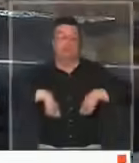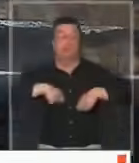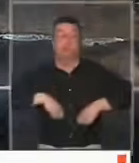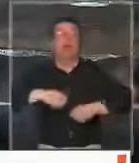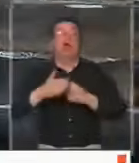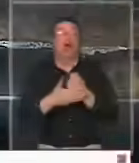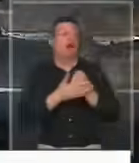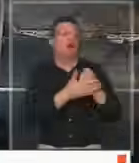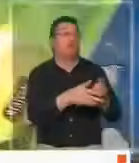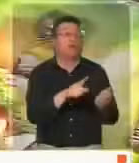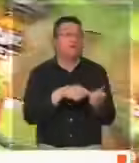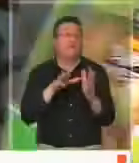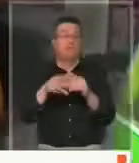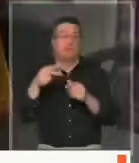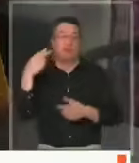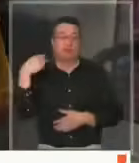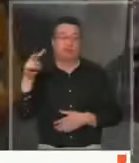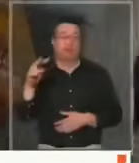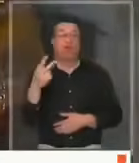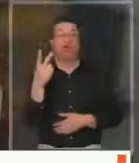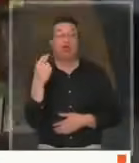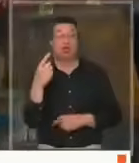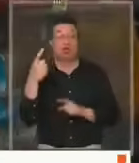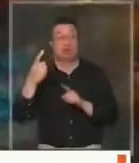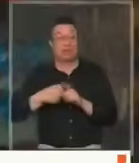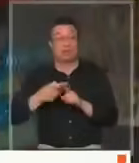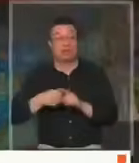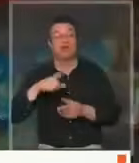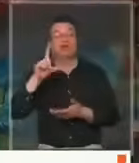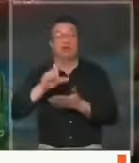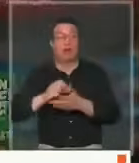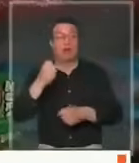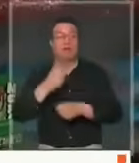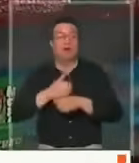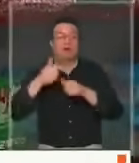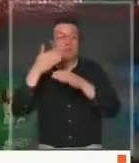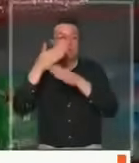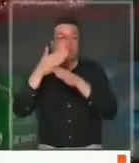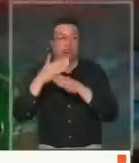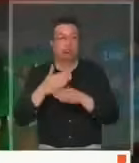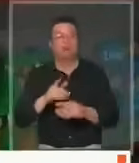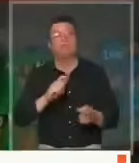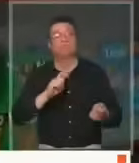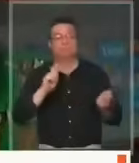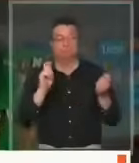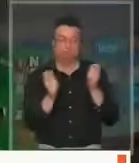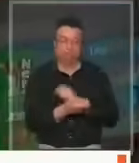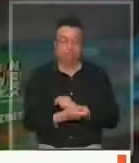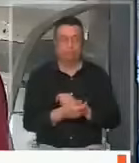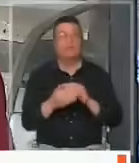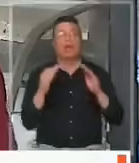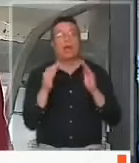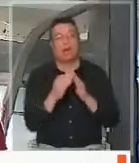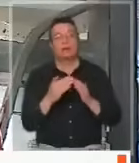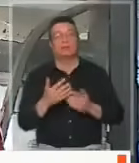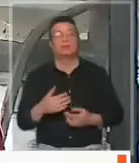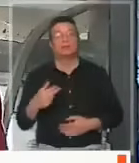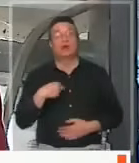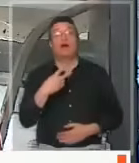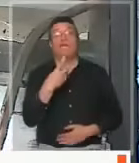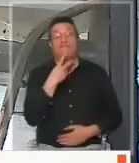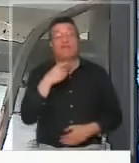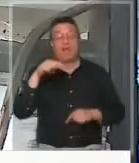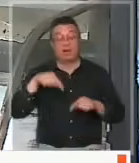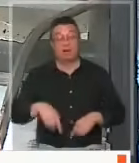ayudar a su familia. Hace 12 meses, su lugar de trabajo tuvo que transformarlo también en su hogar. Vivo aquí,